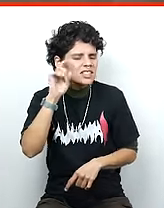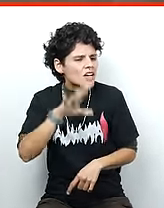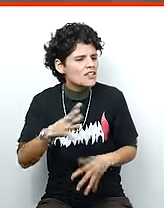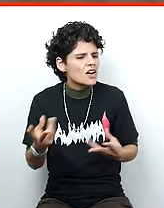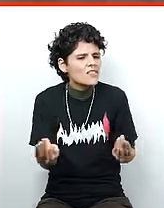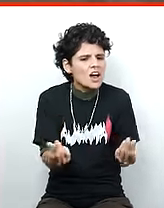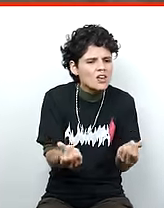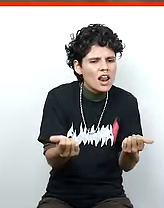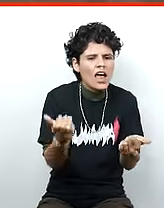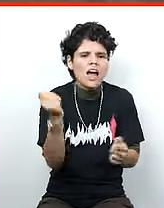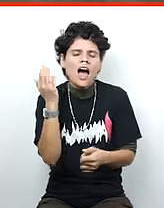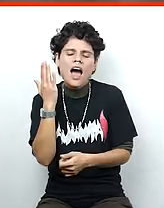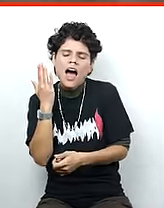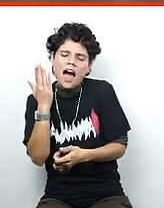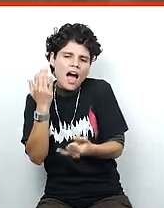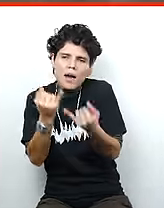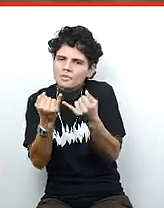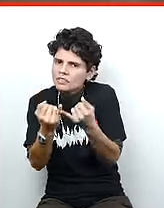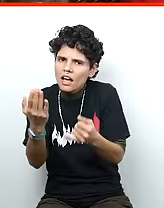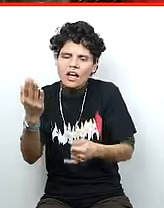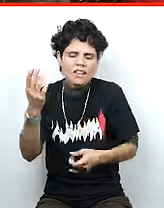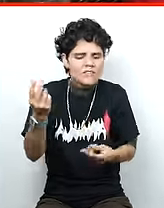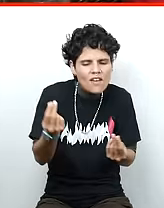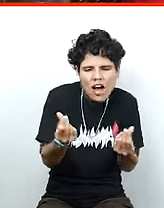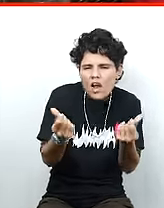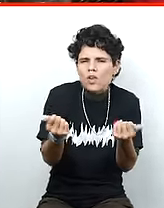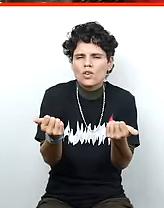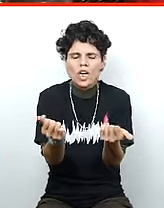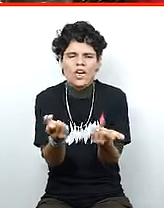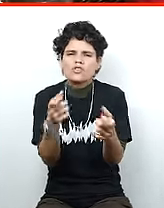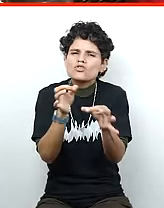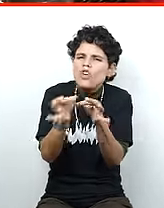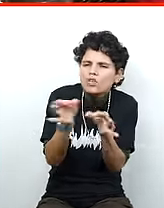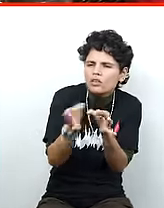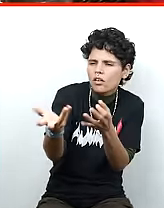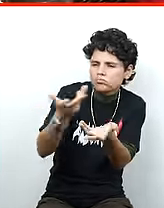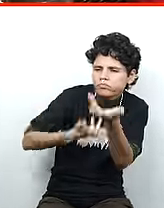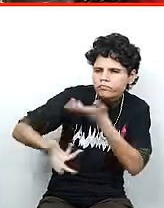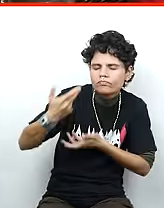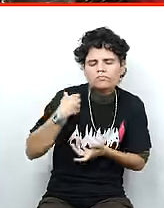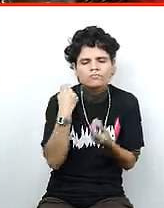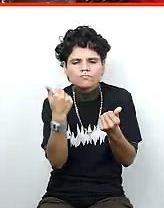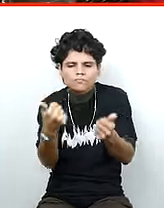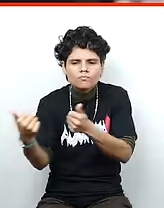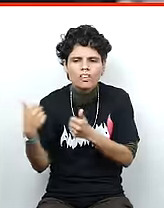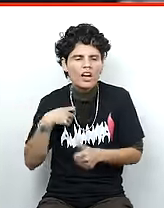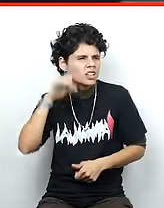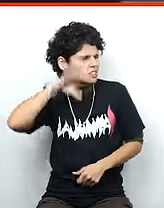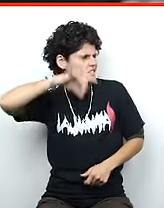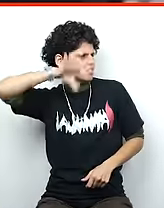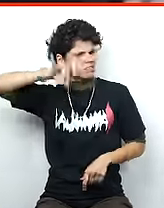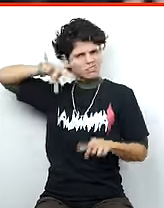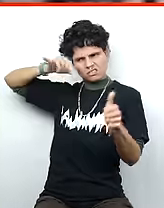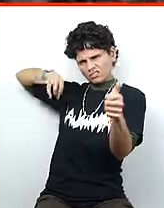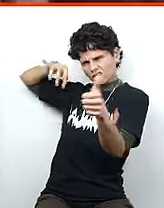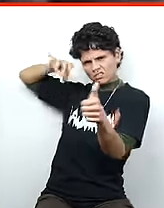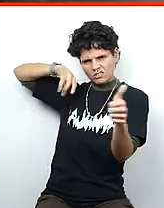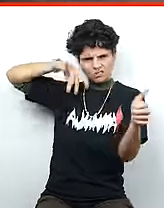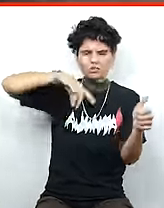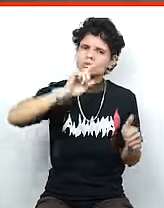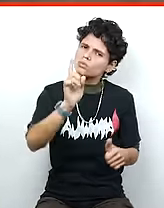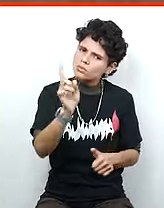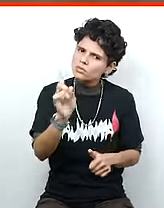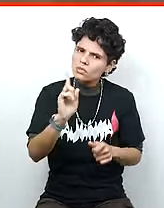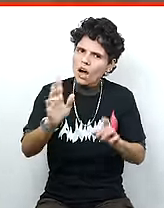valorar algo? Lo que es valorar una amistad, una lealtad, un consejo. No son hueones agrandados, pues no son giles que, ya me la sé, si no me digas a esa gente